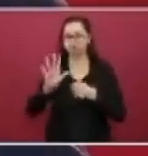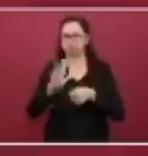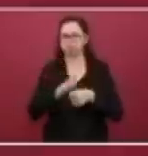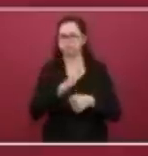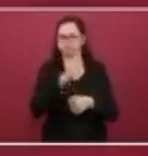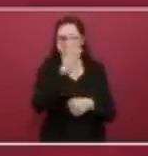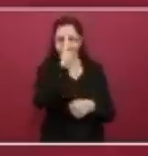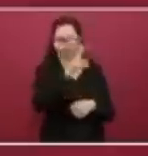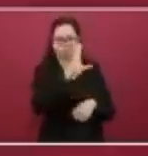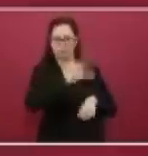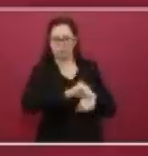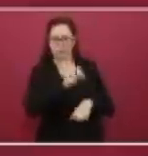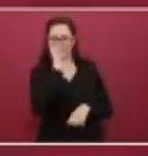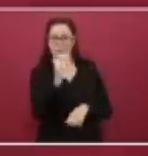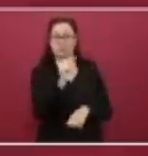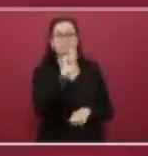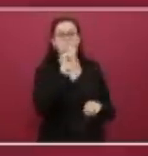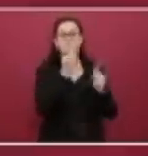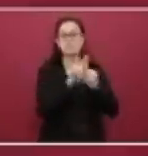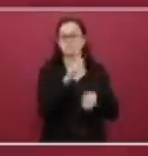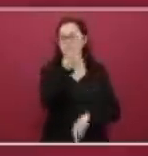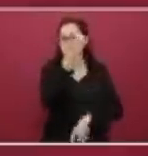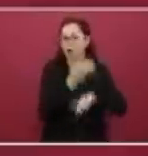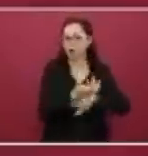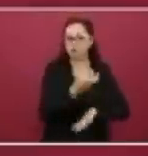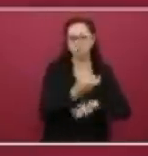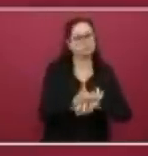inclusive no se permitió en eeuu